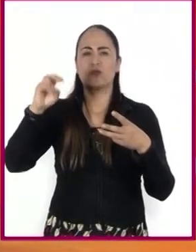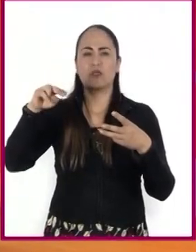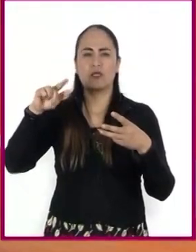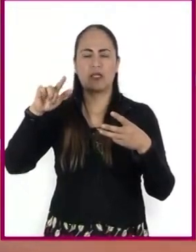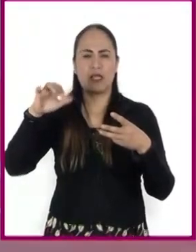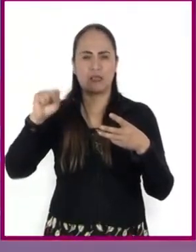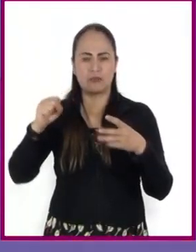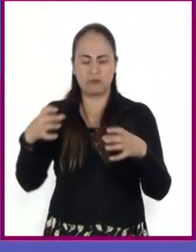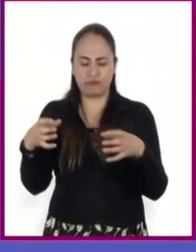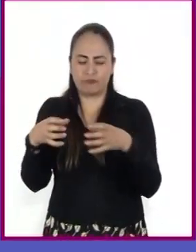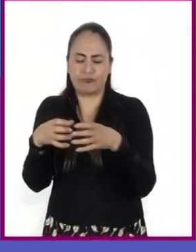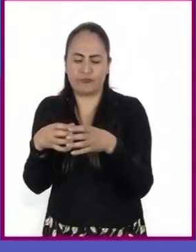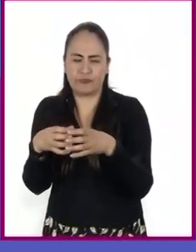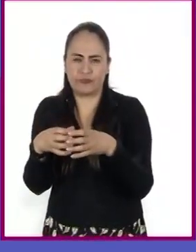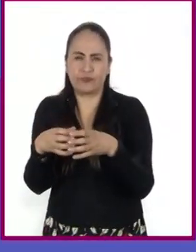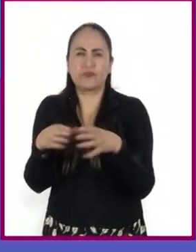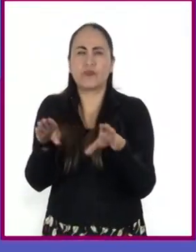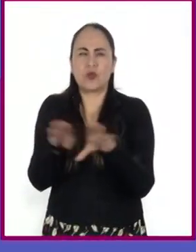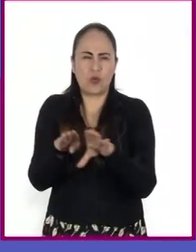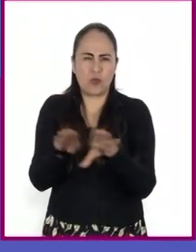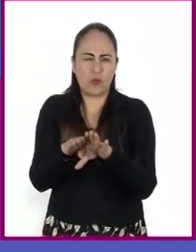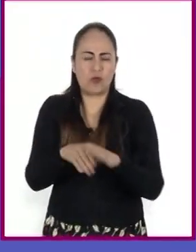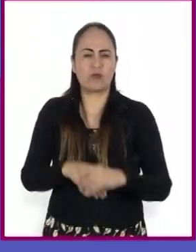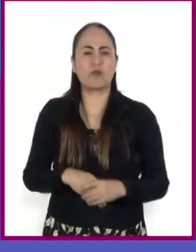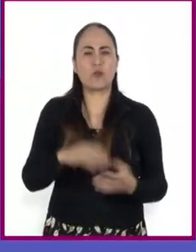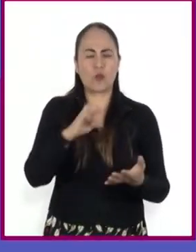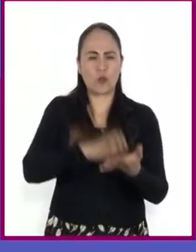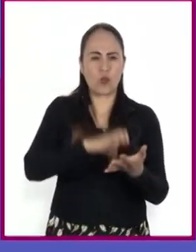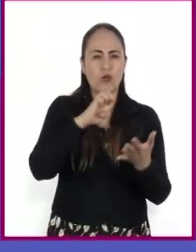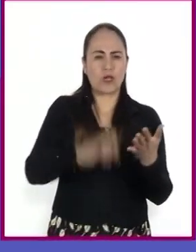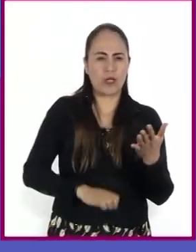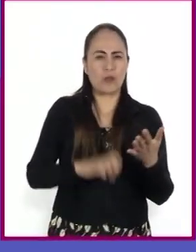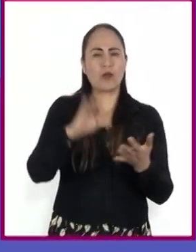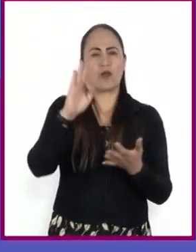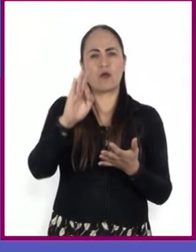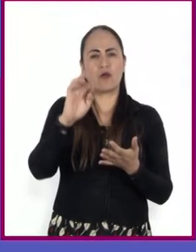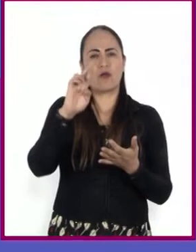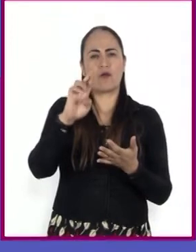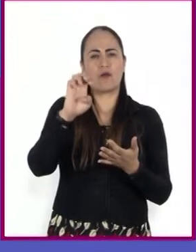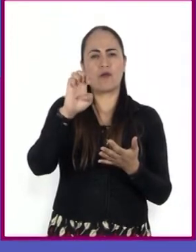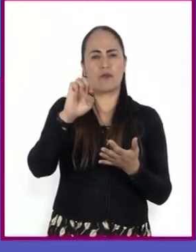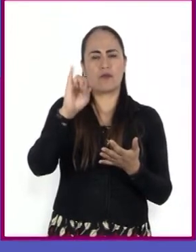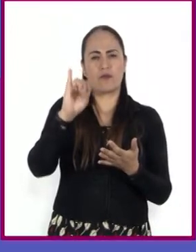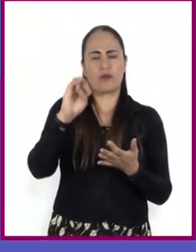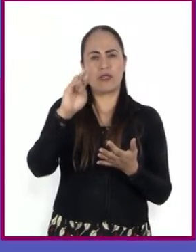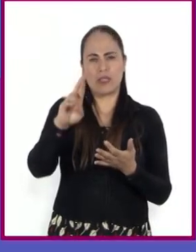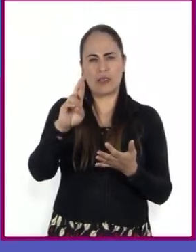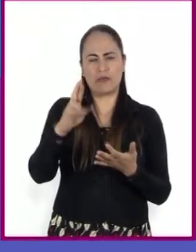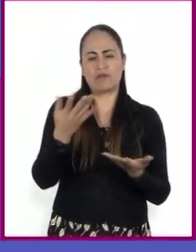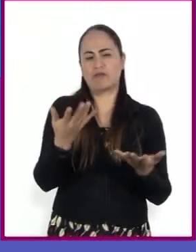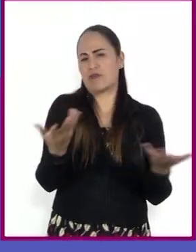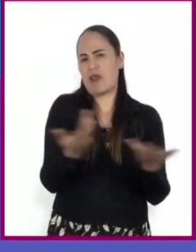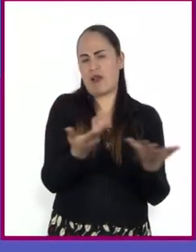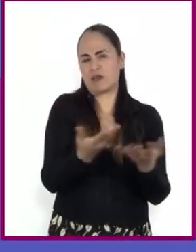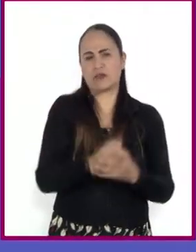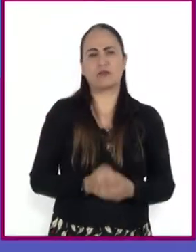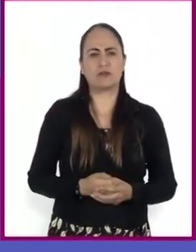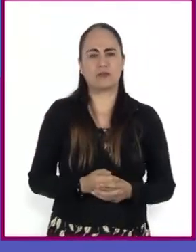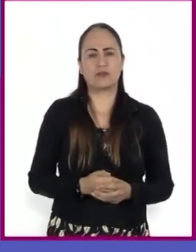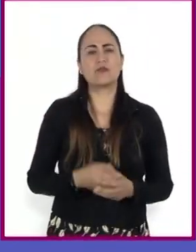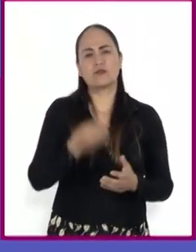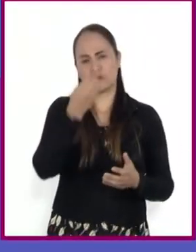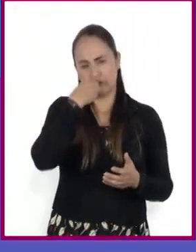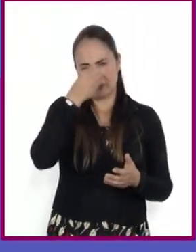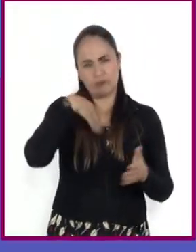manera. Por ejemplo, para definir freír, mencionan primero la categoría general, que es